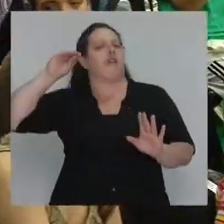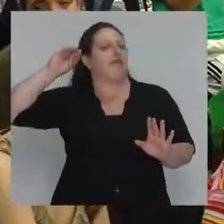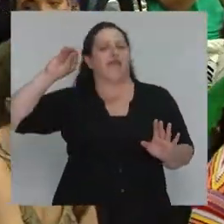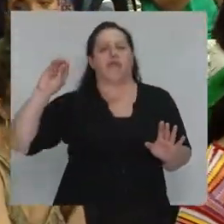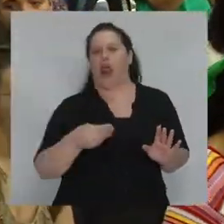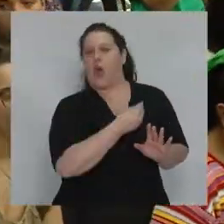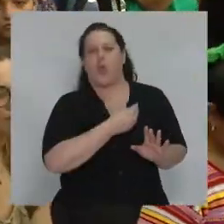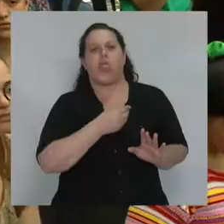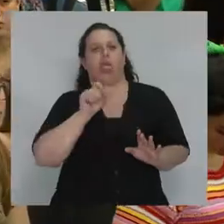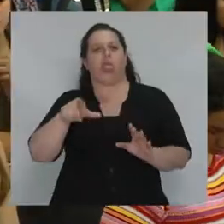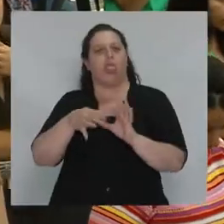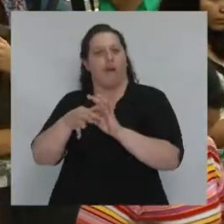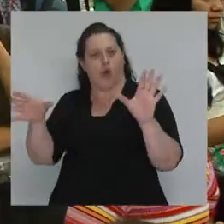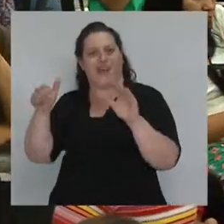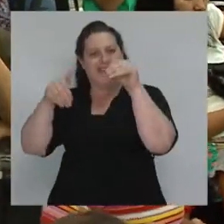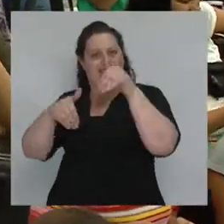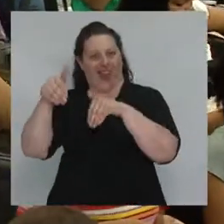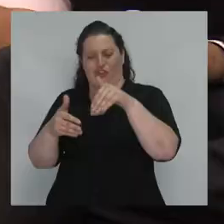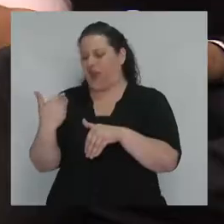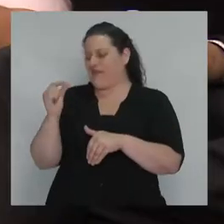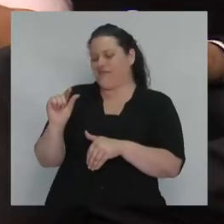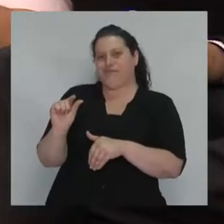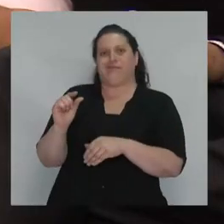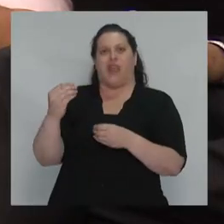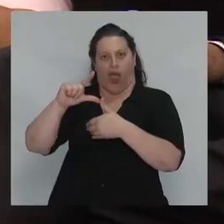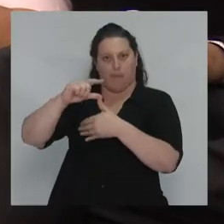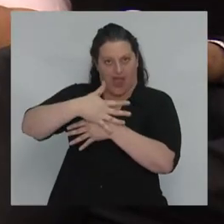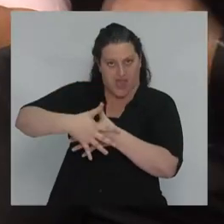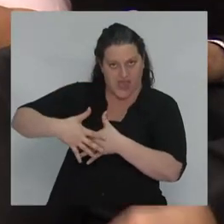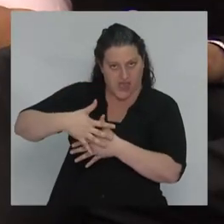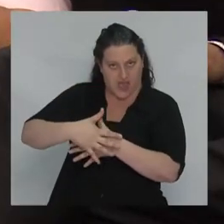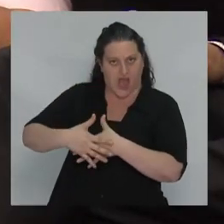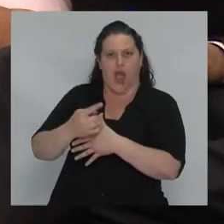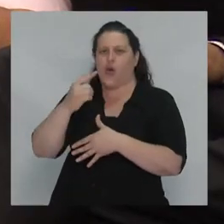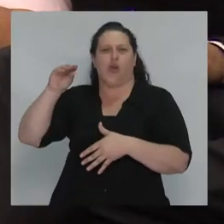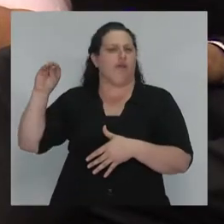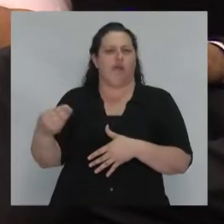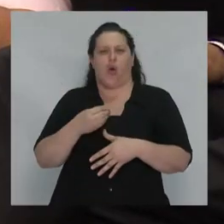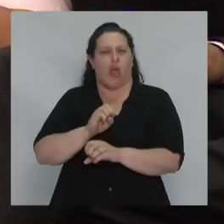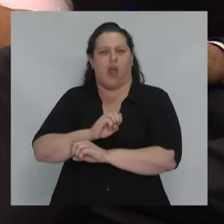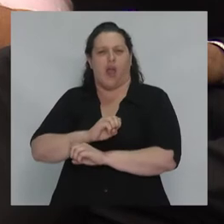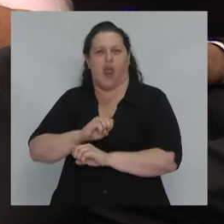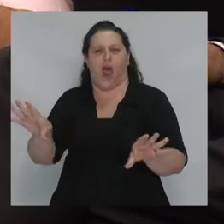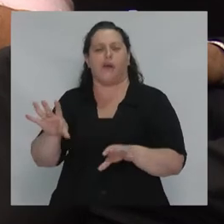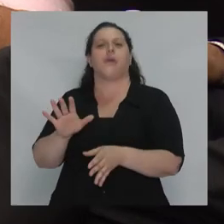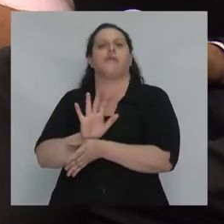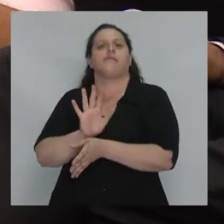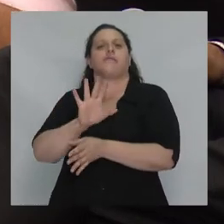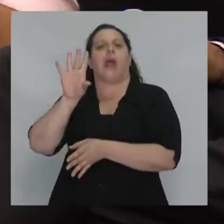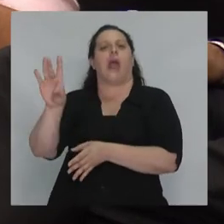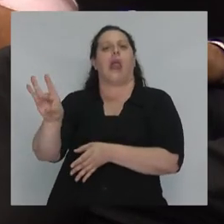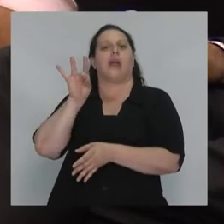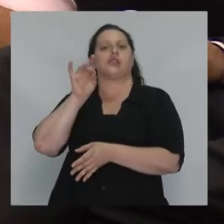ha cometido a la democracia electoral recientemente en América Latina fue la elección del